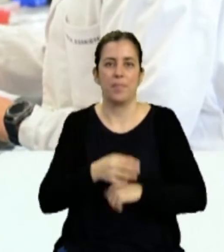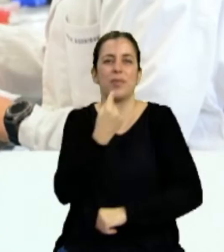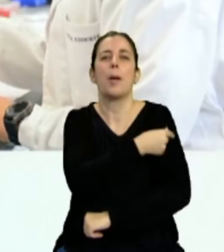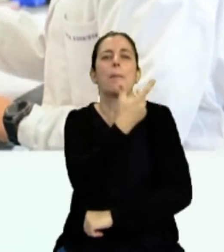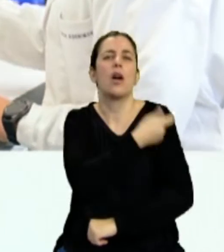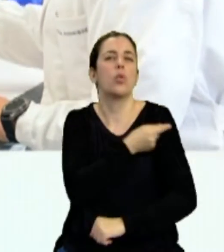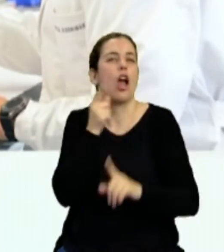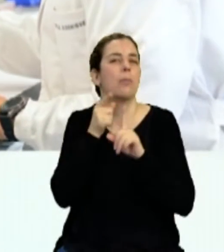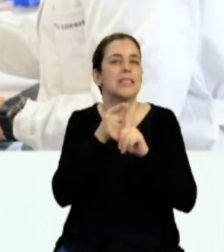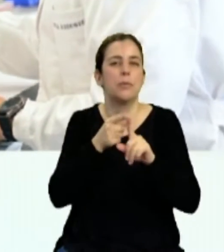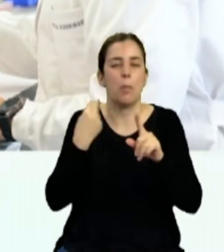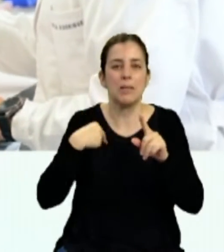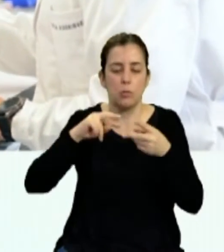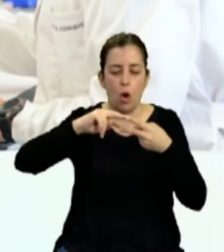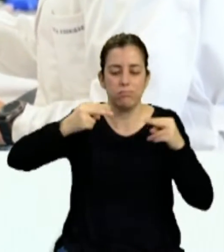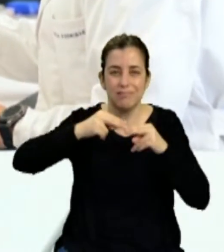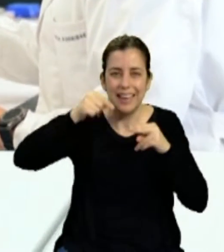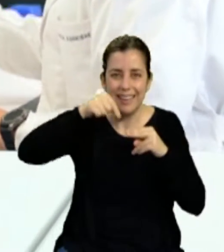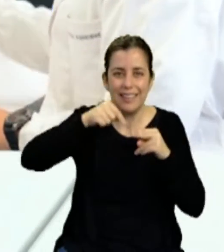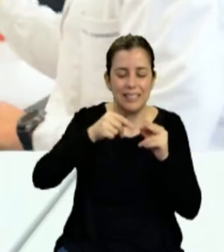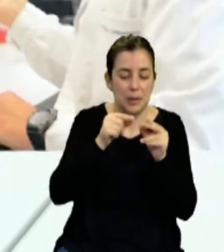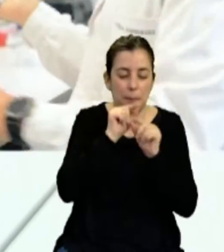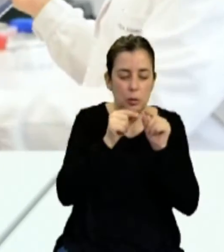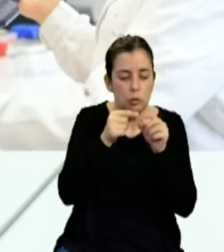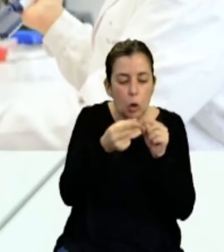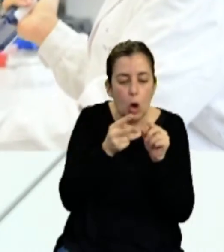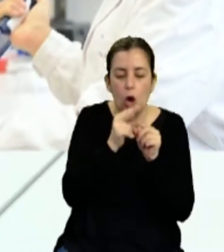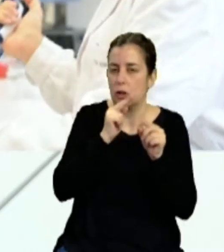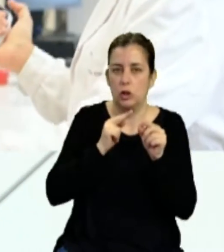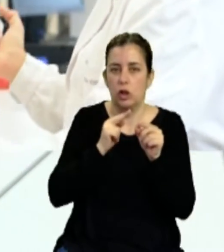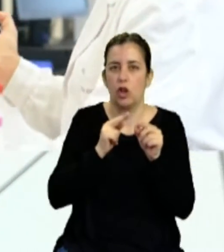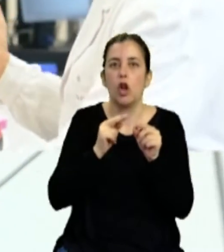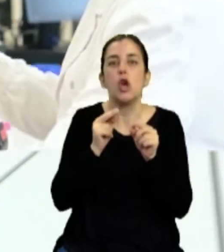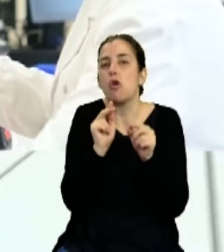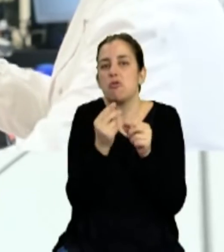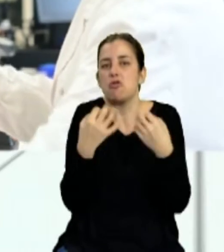utilizar propiamente trocitos de esas proteínas del virus para estimular la respuesta inmune, ¿no?